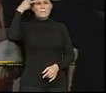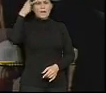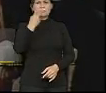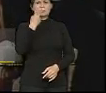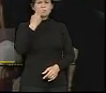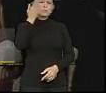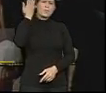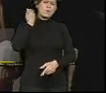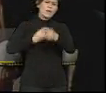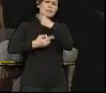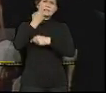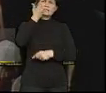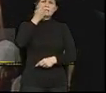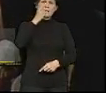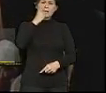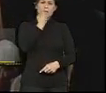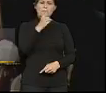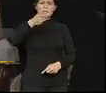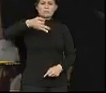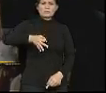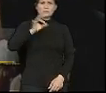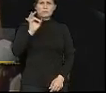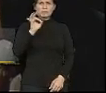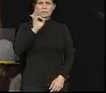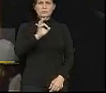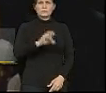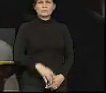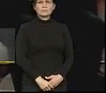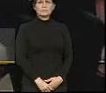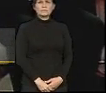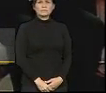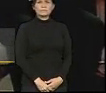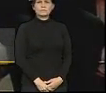mayo del año 1988.